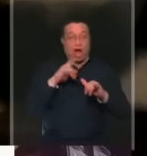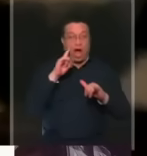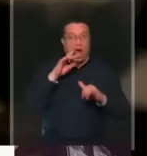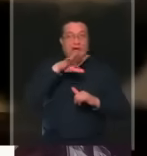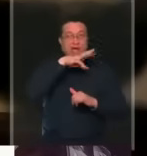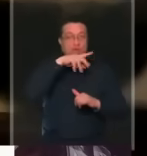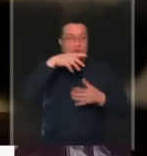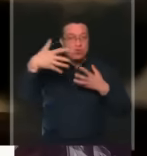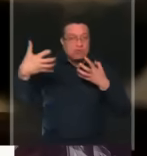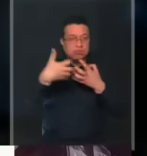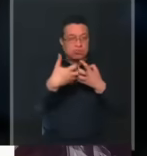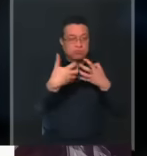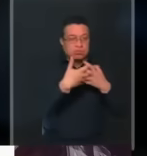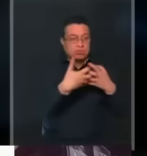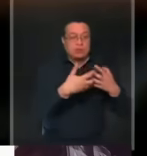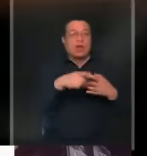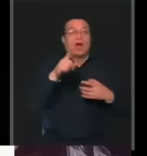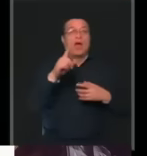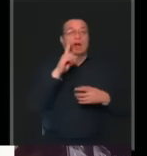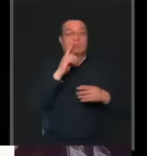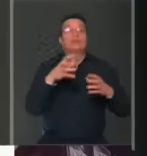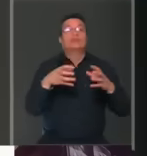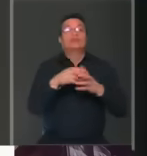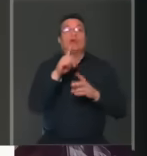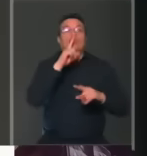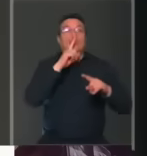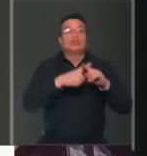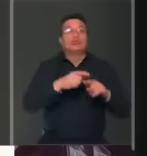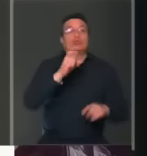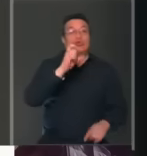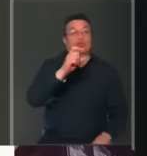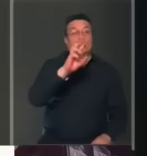esta práctica se le conoce como grooming.